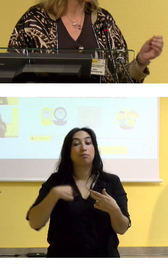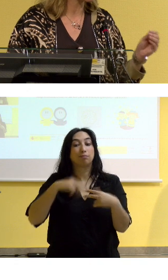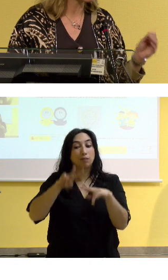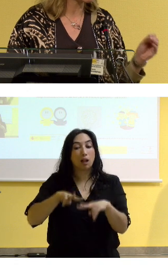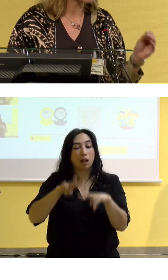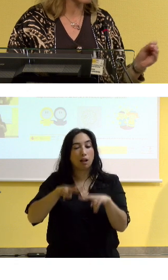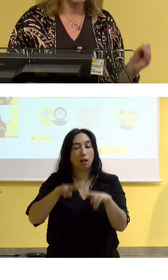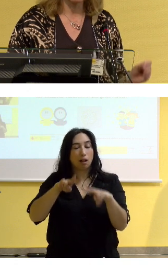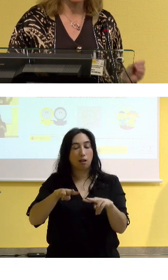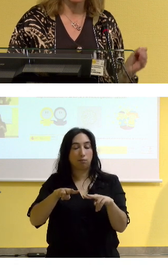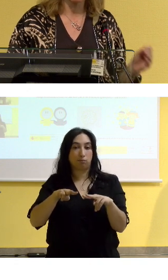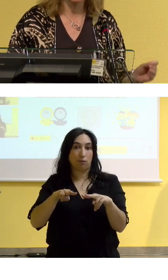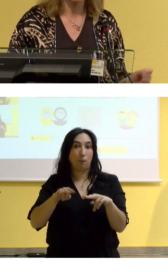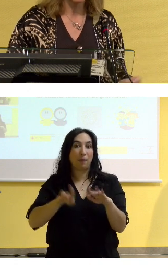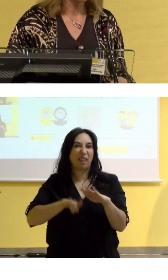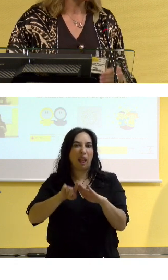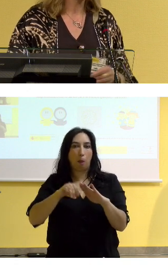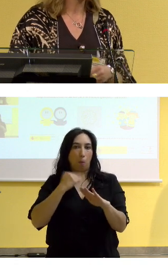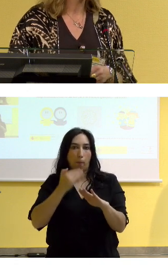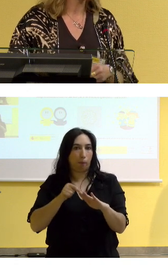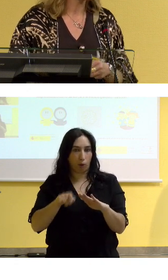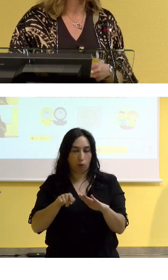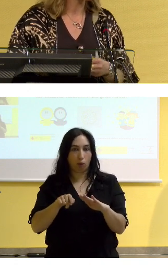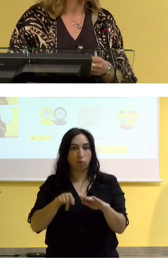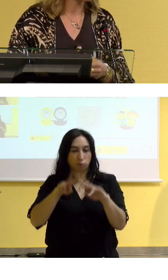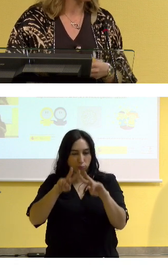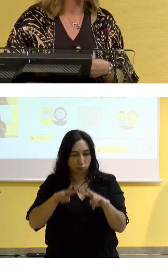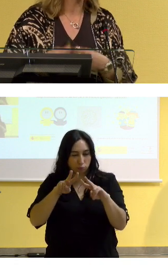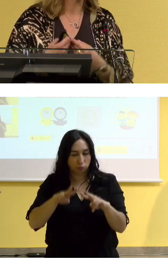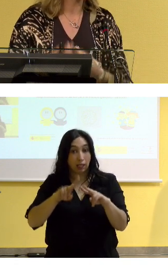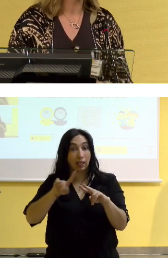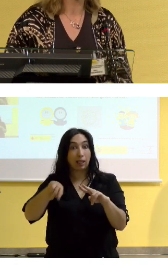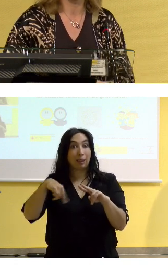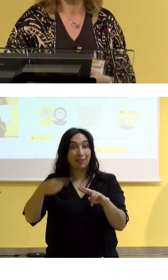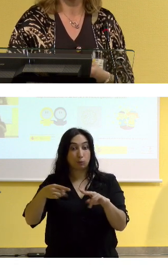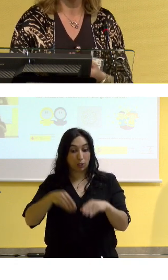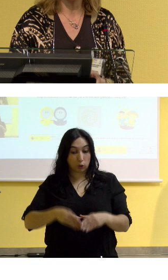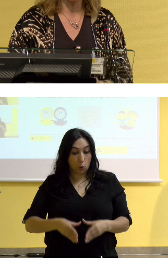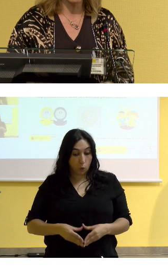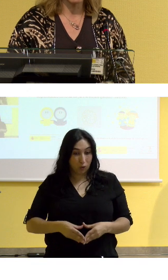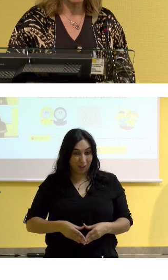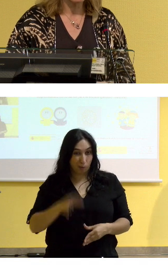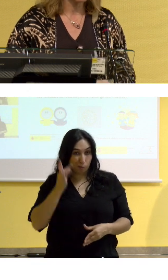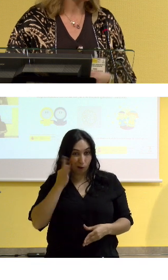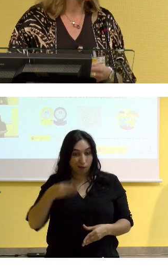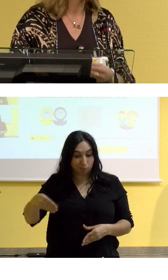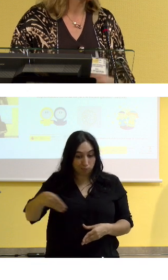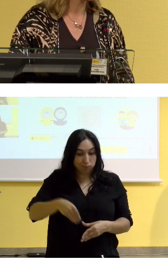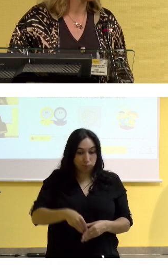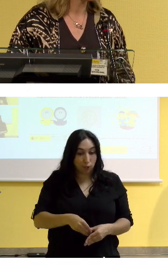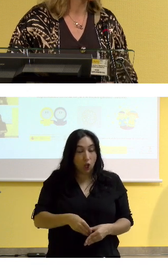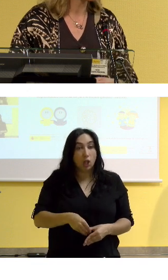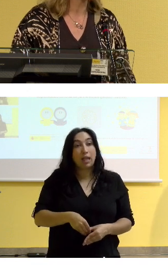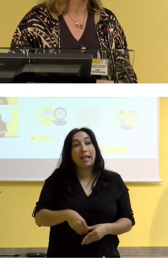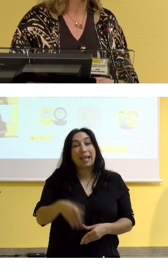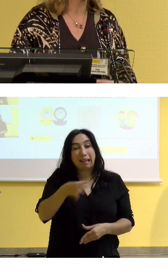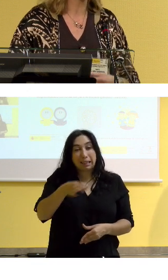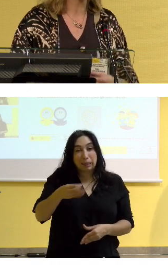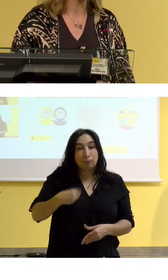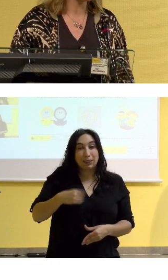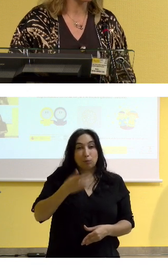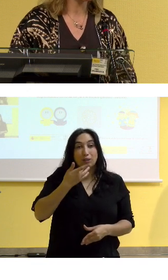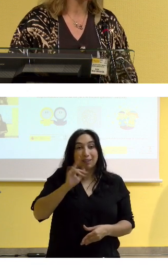en un estadio precoz de su desarrollo y vamos a poder transferir dentro del útero de esa mujer aquellos embriones que hayan